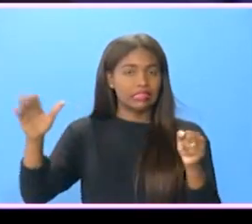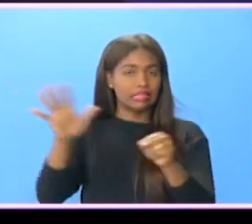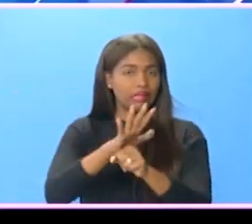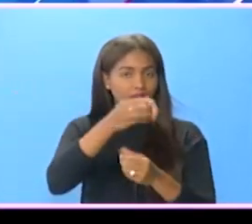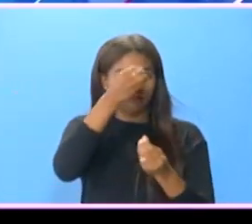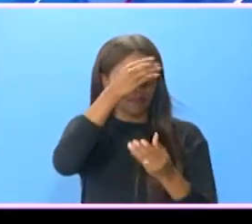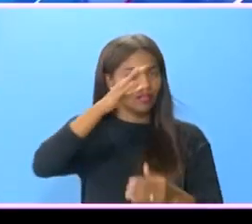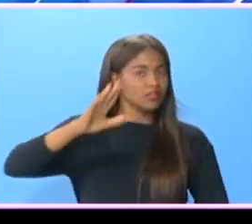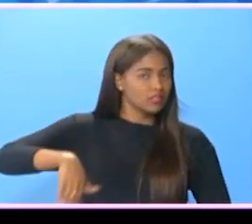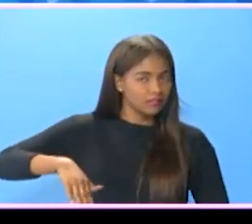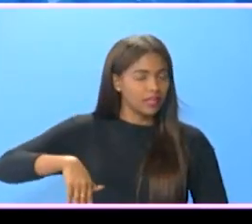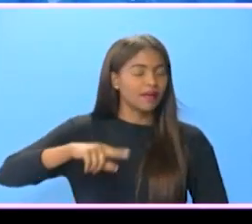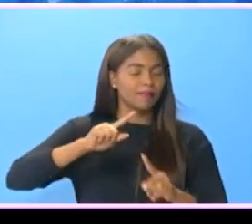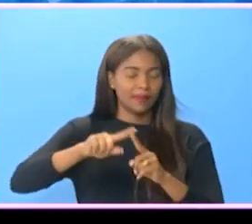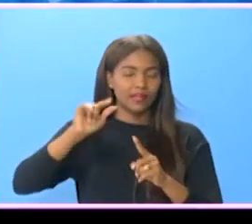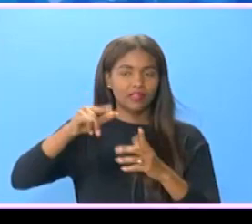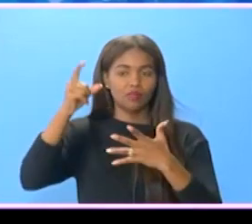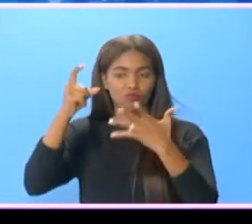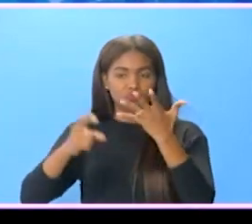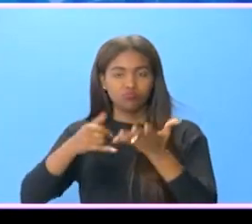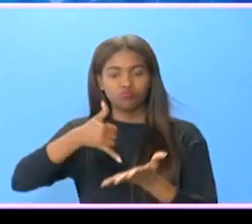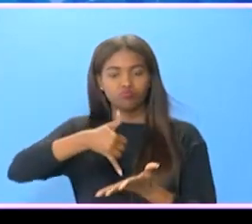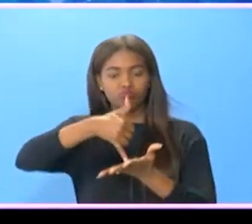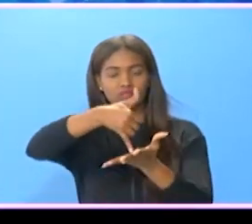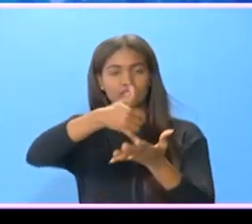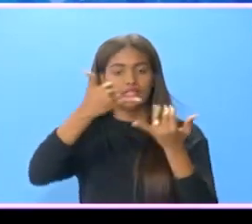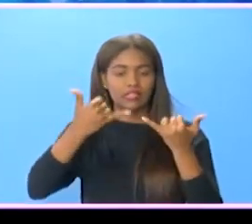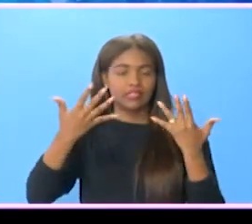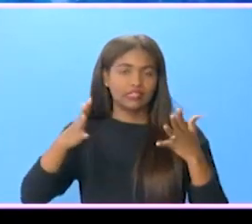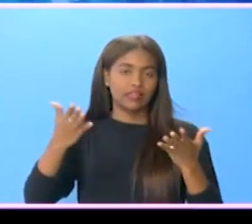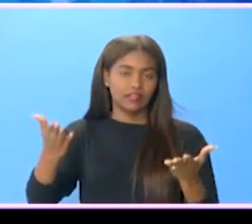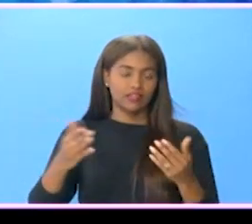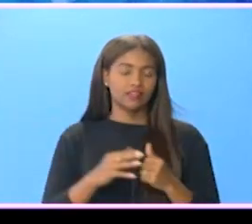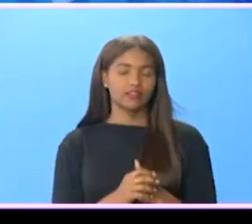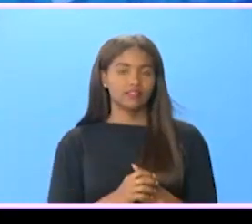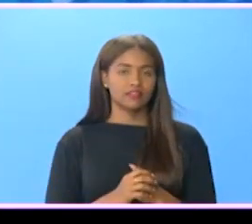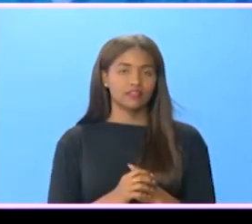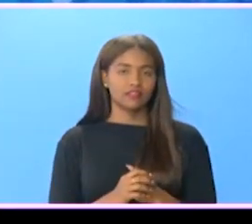revelado, pero es parte del reconocimiento que les han hecho. Con esa